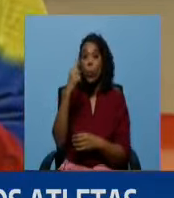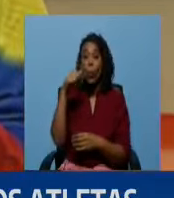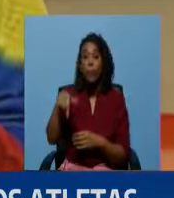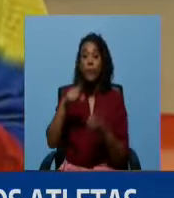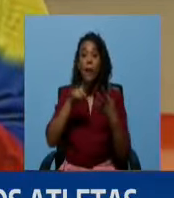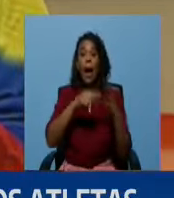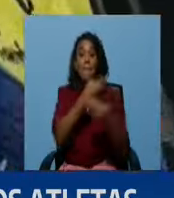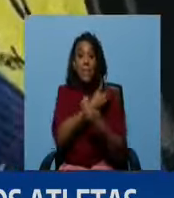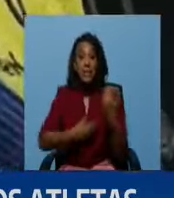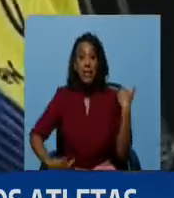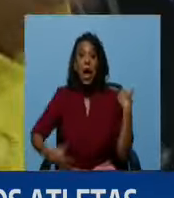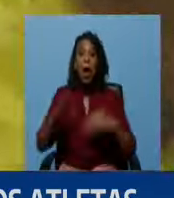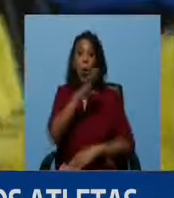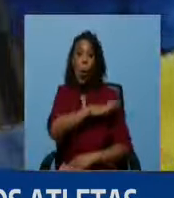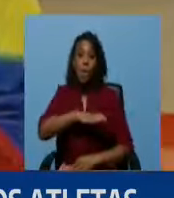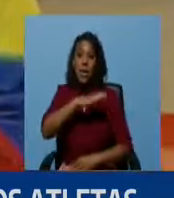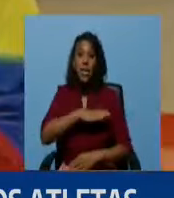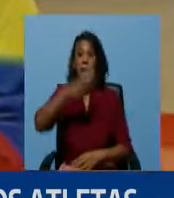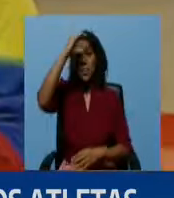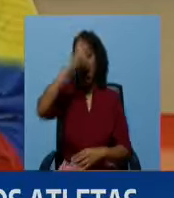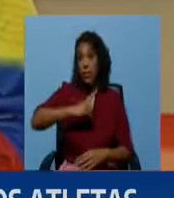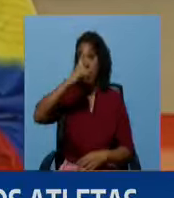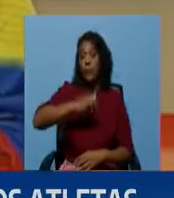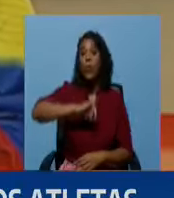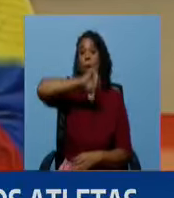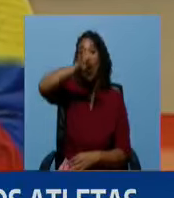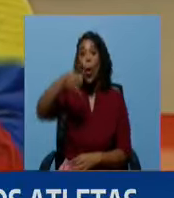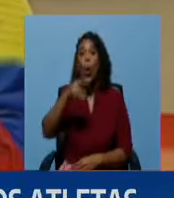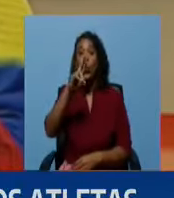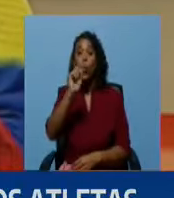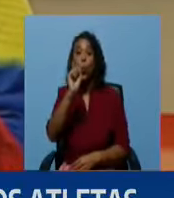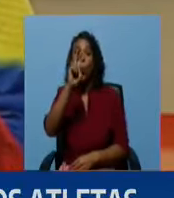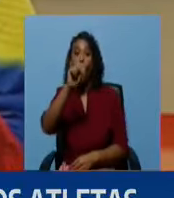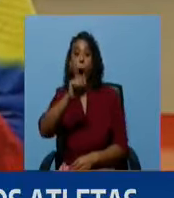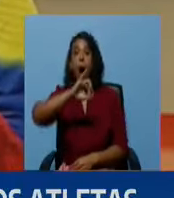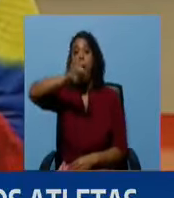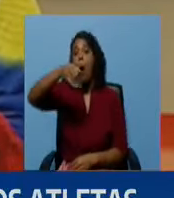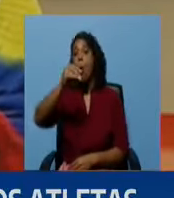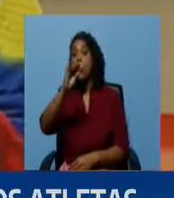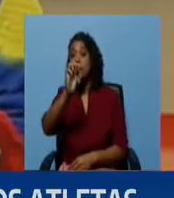el presidente del Comité Paralímpico, Juan José Rujano,